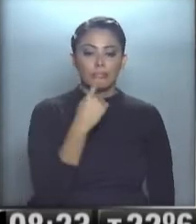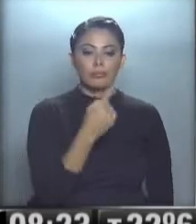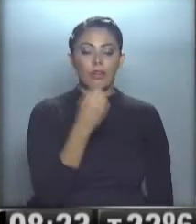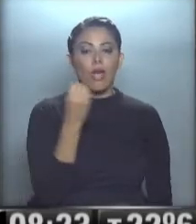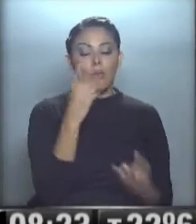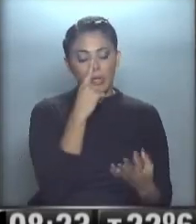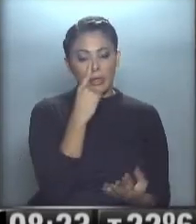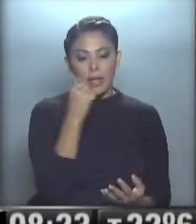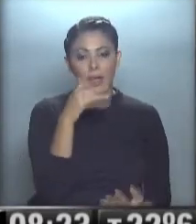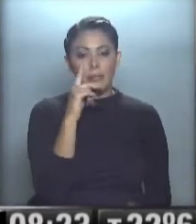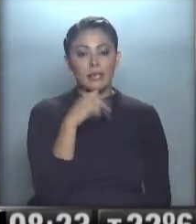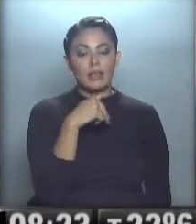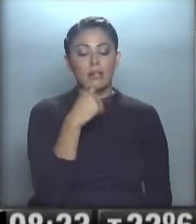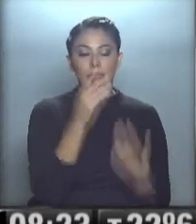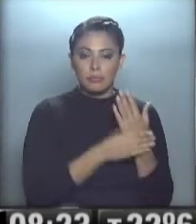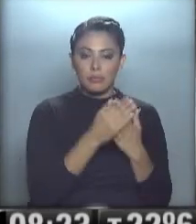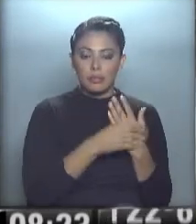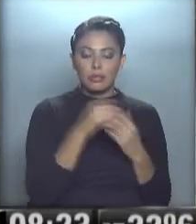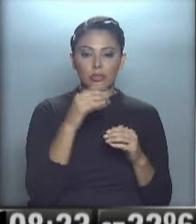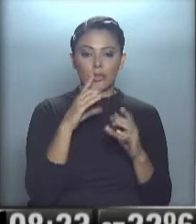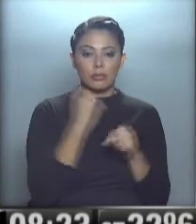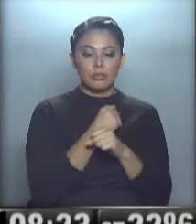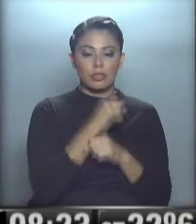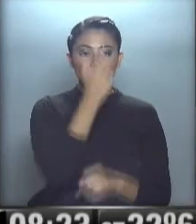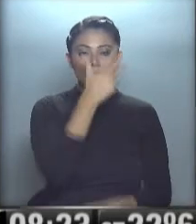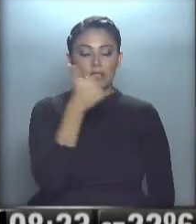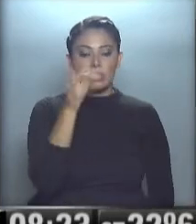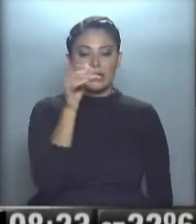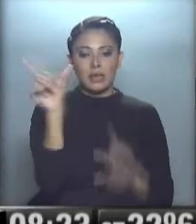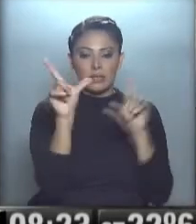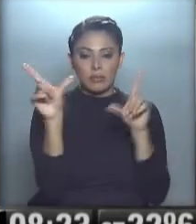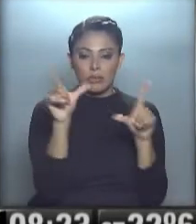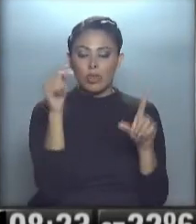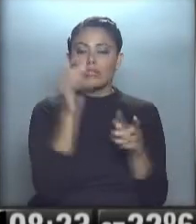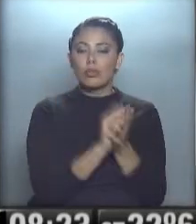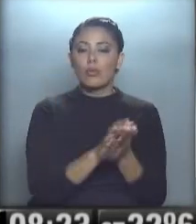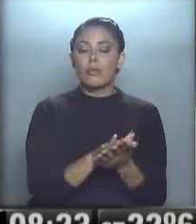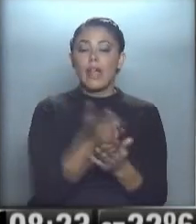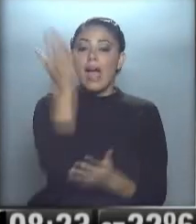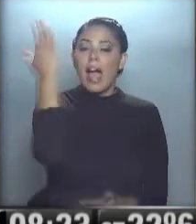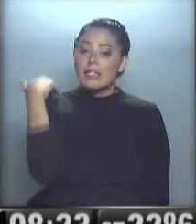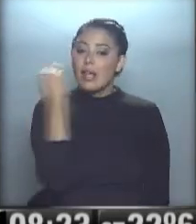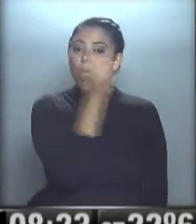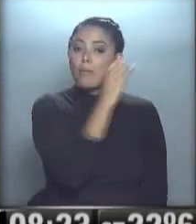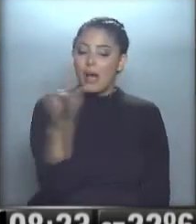ministro. Sergio Darco, de 360 Televisión. Quería consultarle con respecto al día de ayer. Los bancos dijeron que no tenían su